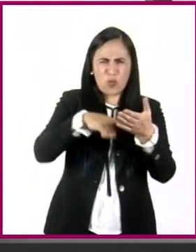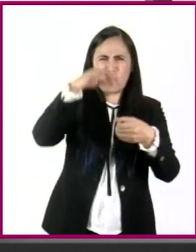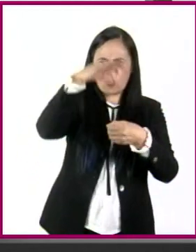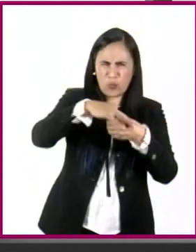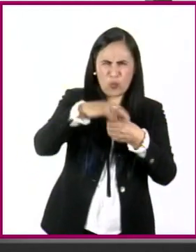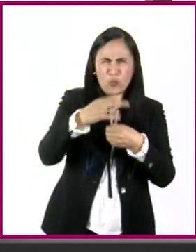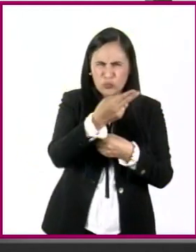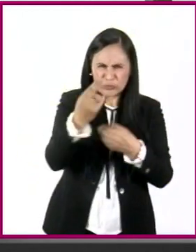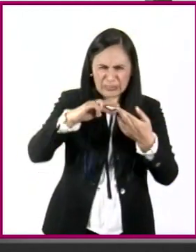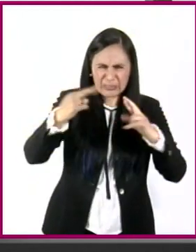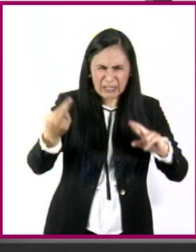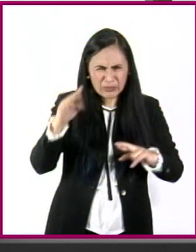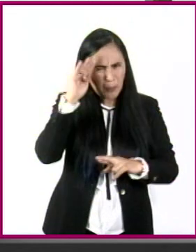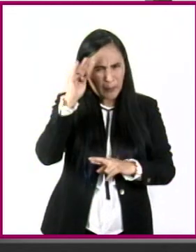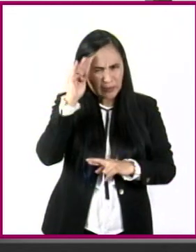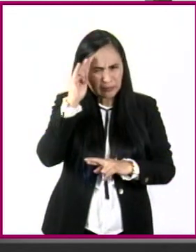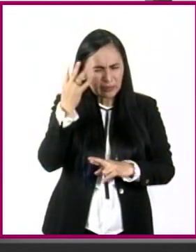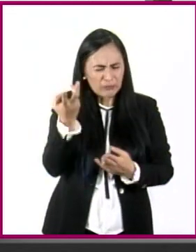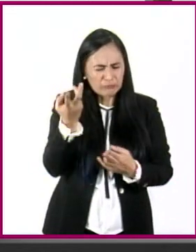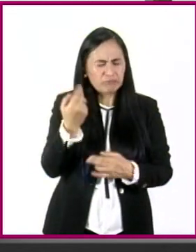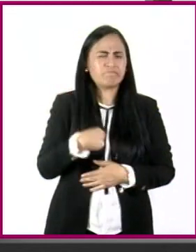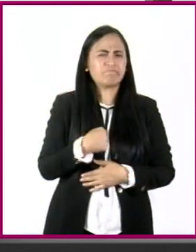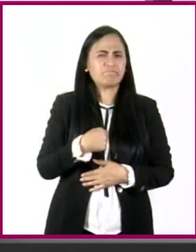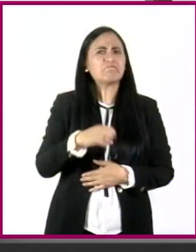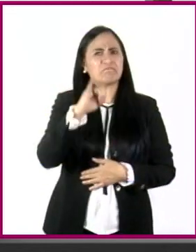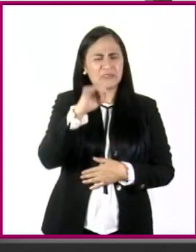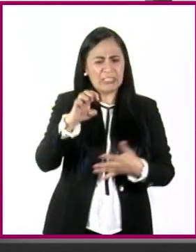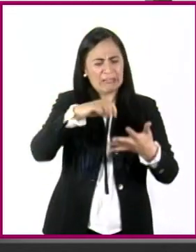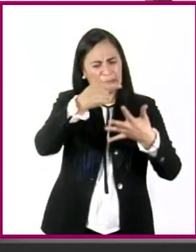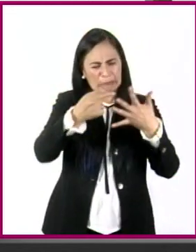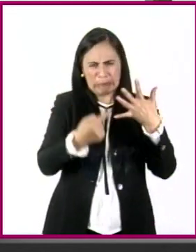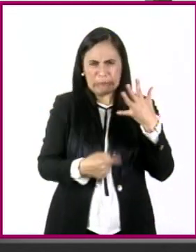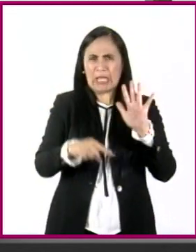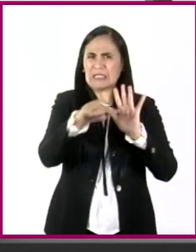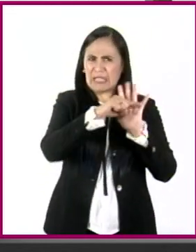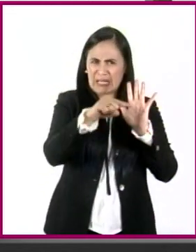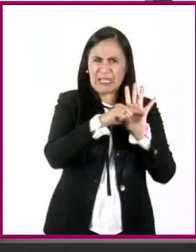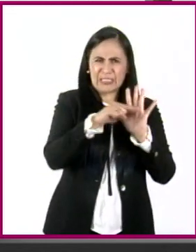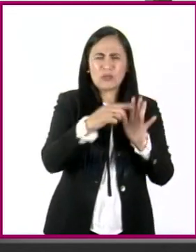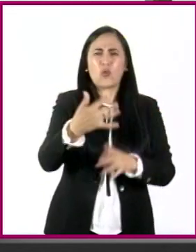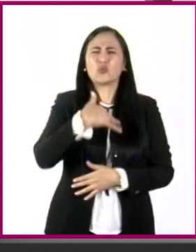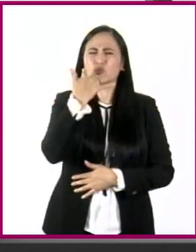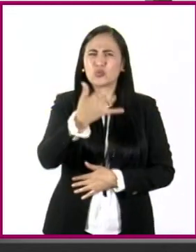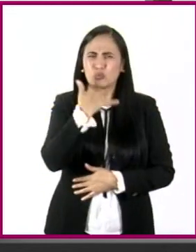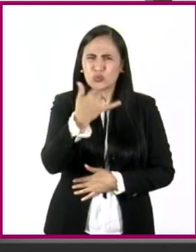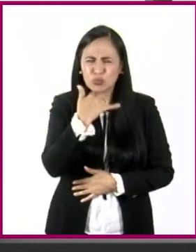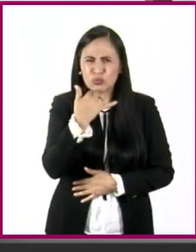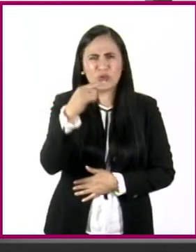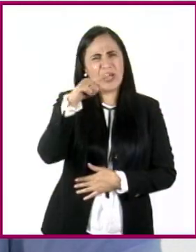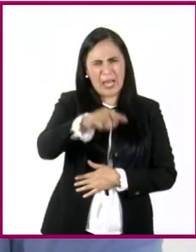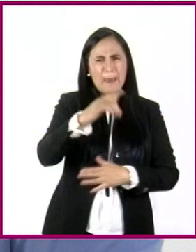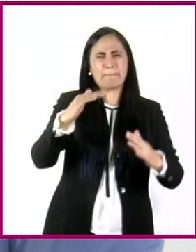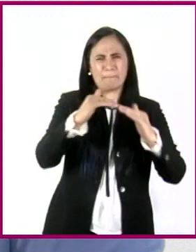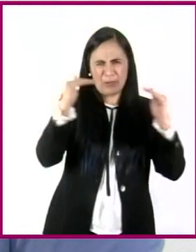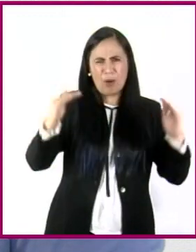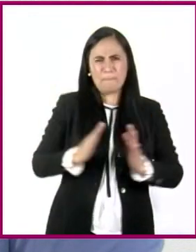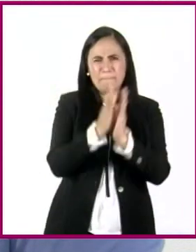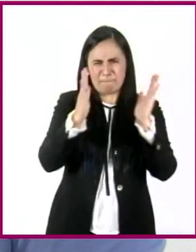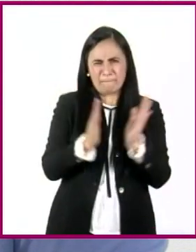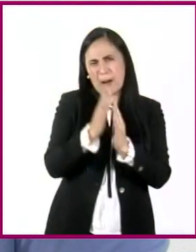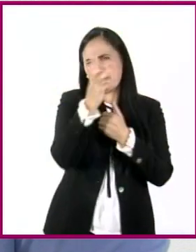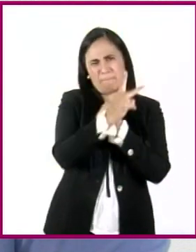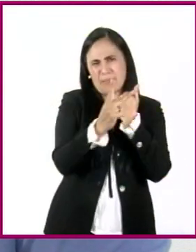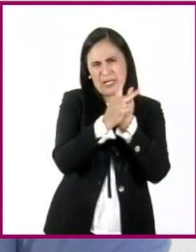con claridad, lo cierto es que solo se enlistaron algunos de los impactos negativos de la corrupción en la democracia de un país. A partir